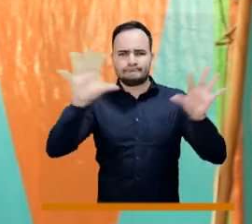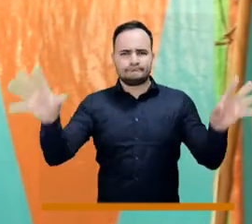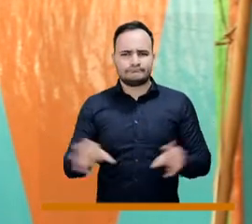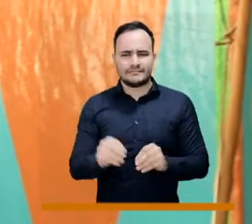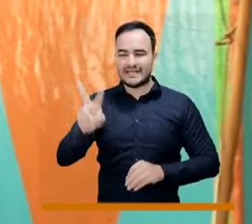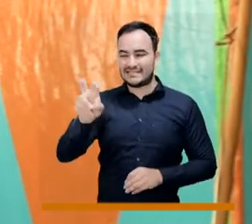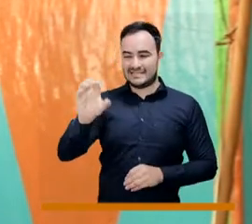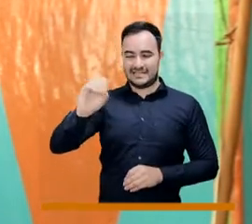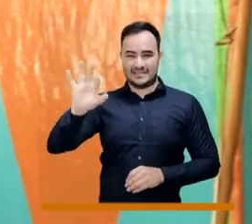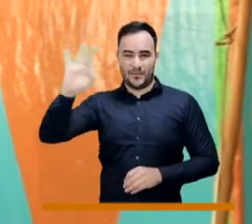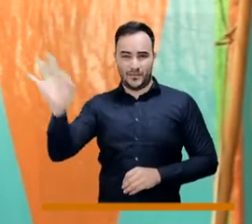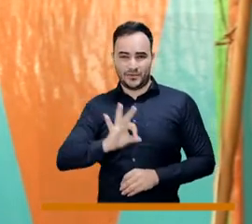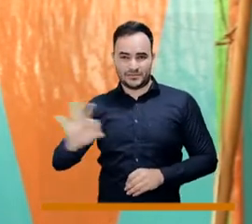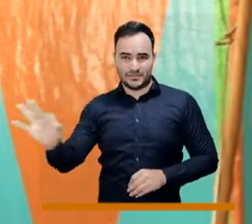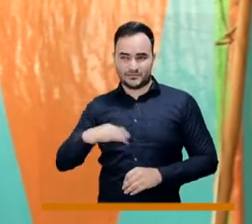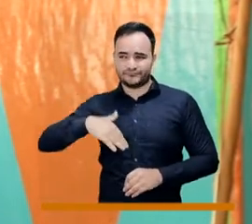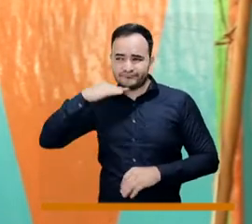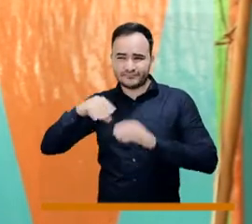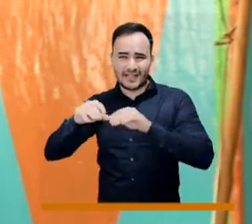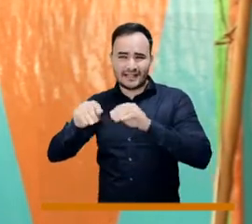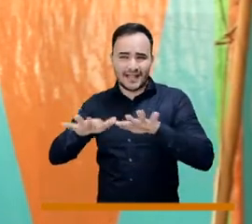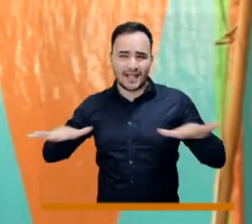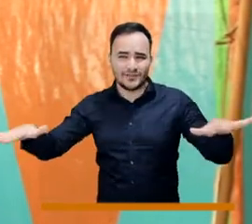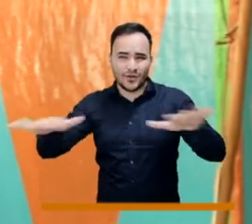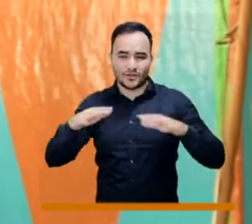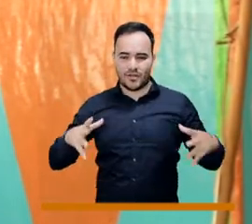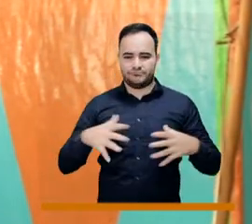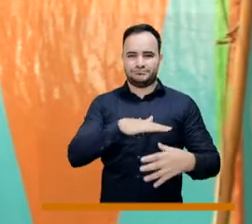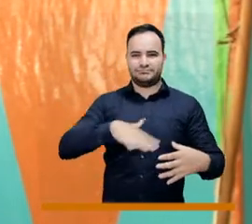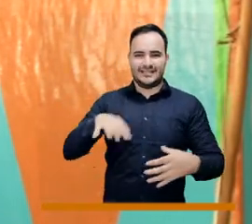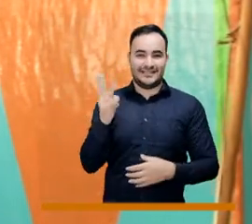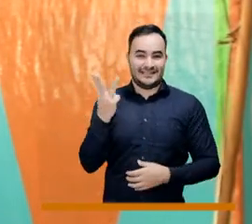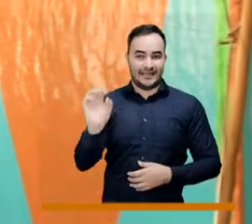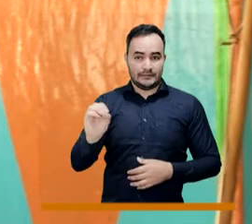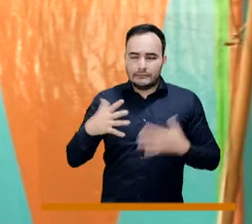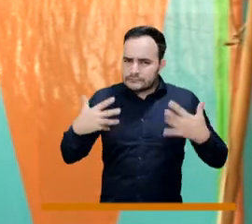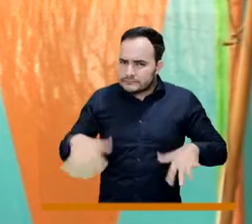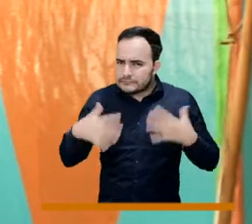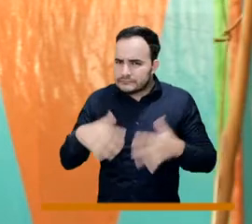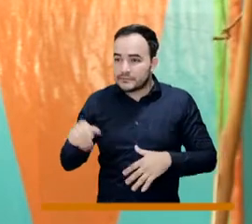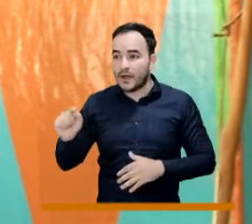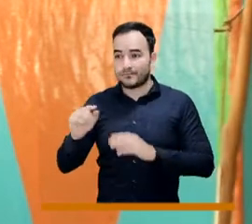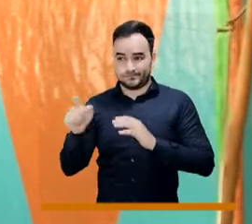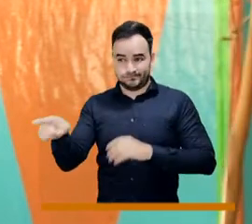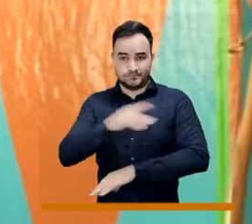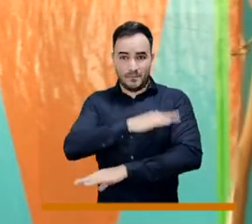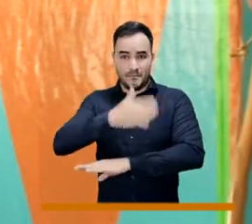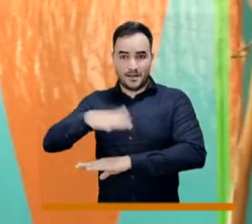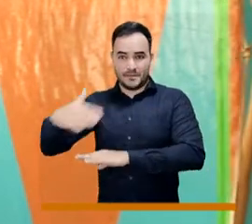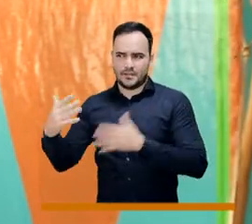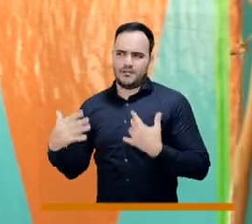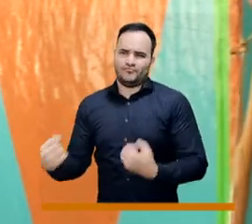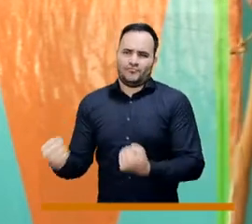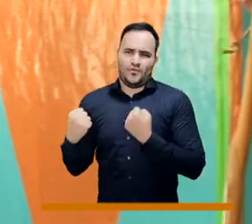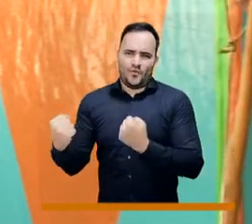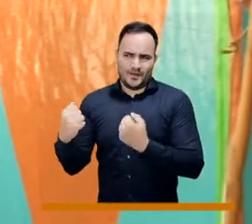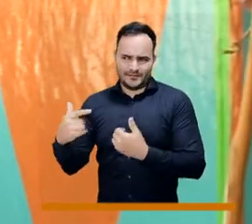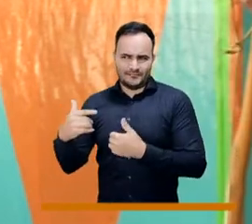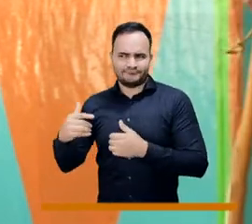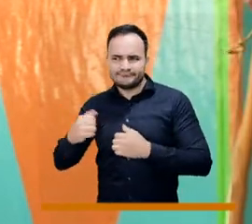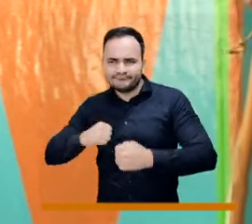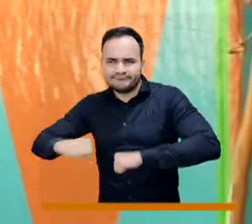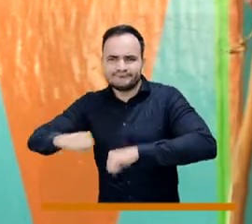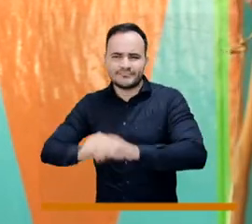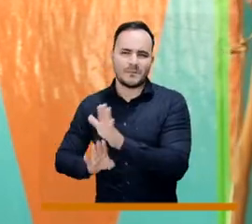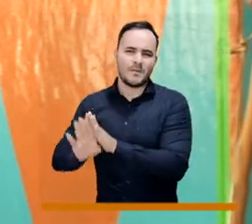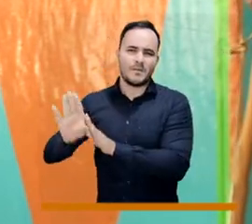físico y que se ha conservado en el tiempo como uno de los sectores más rurales de nuestra querida ciudad. Hoy estamos en compañía